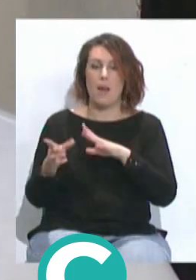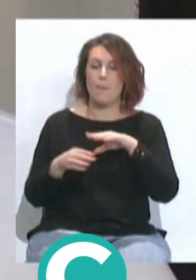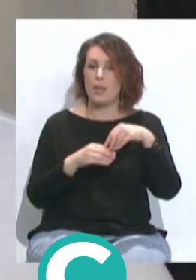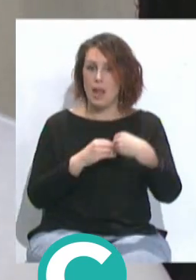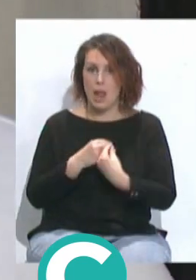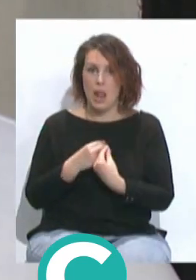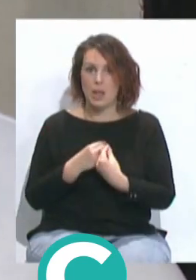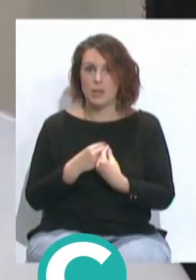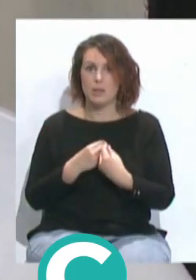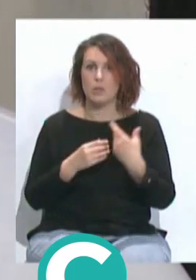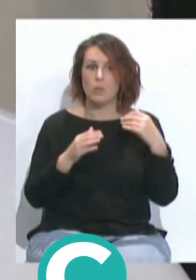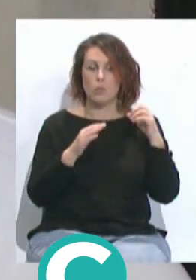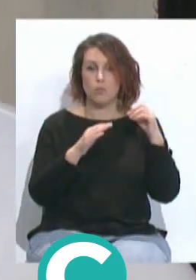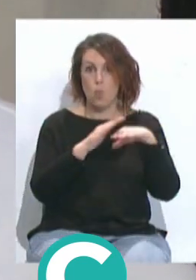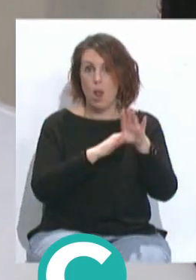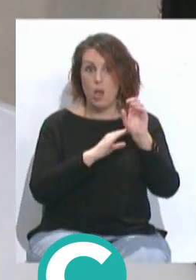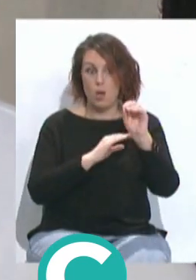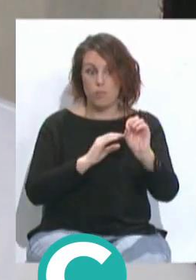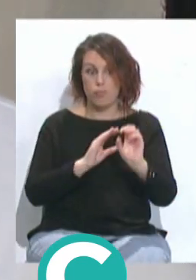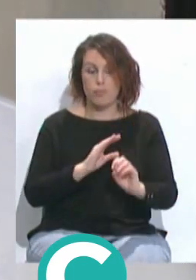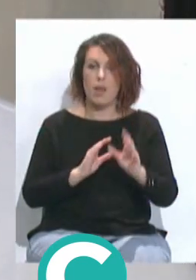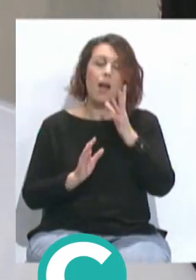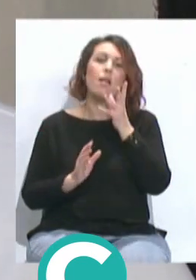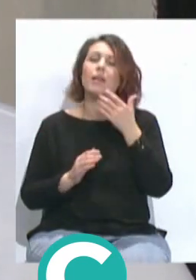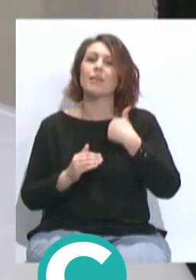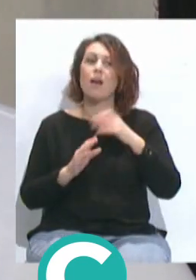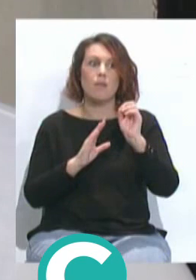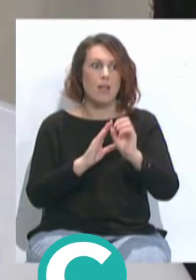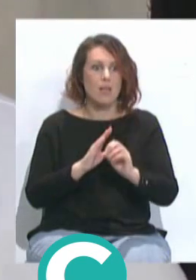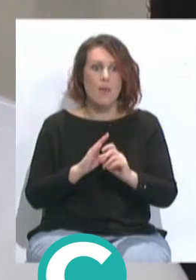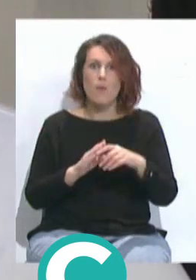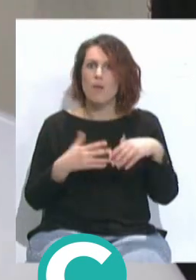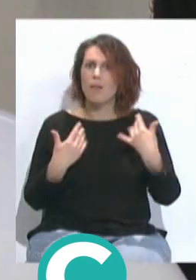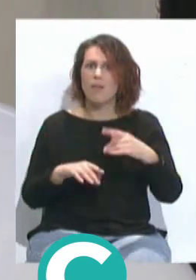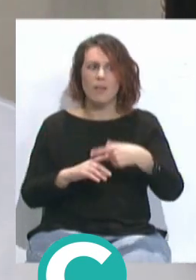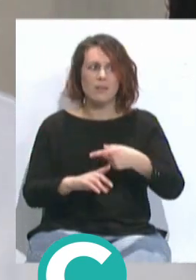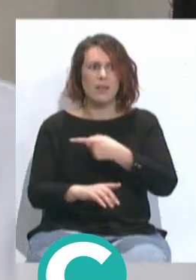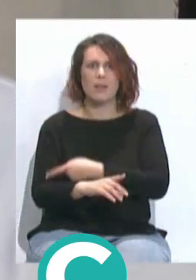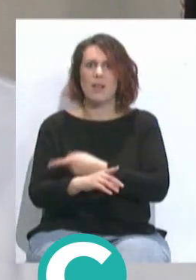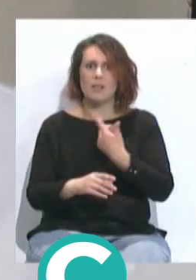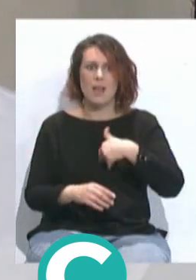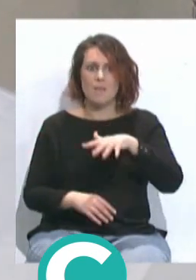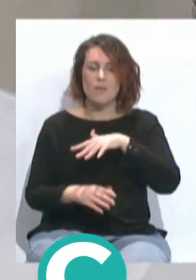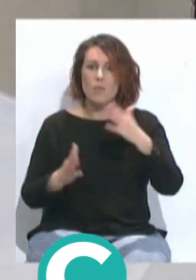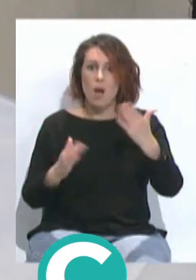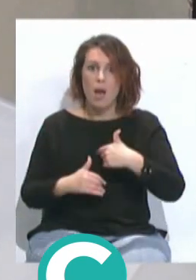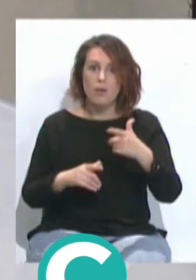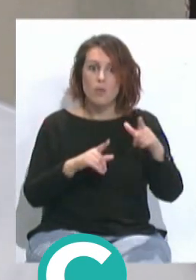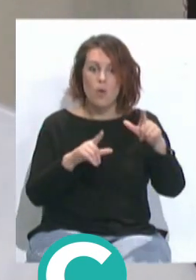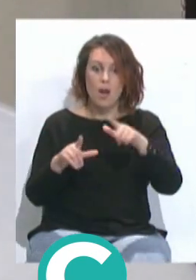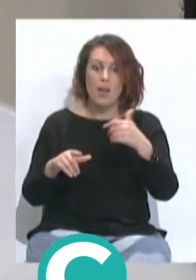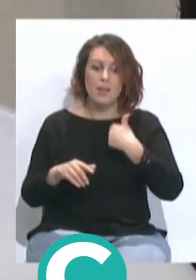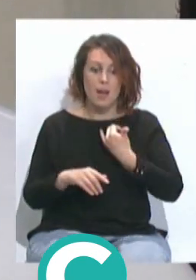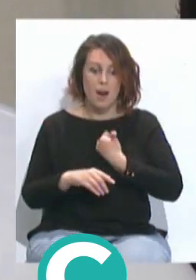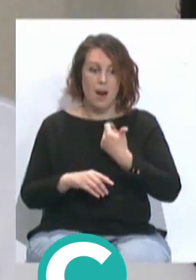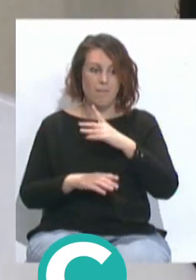lo que está guardando ahora porque es que ya guardamos tanto material que es increíble porque ya no tenemos ni espacio ya lo que tenemos